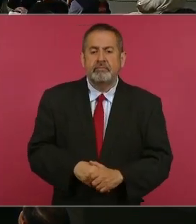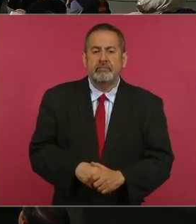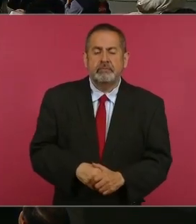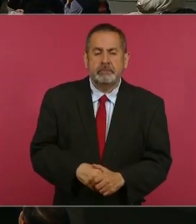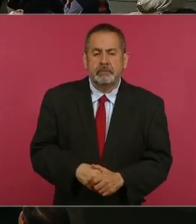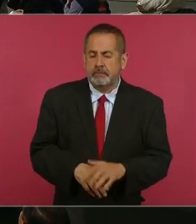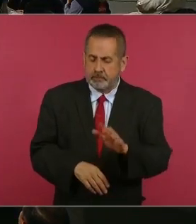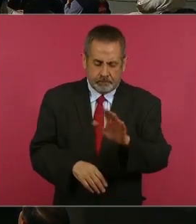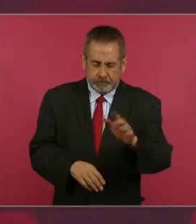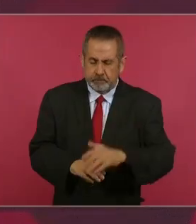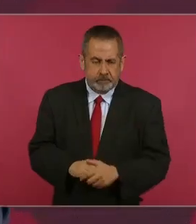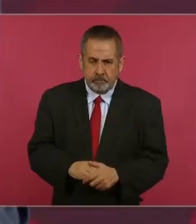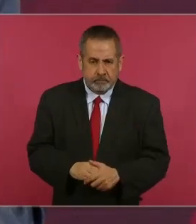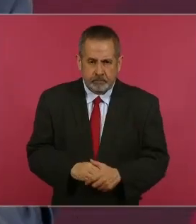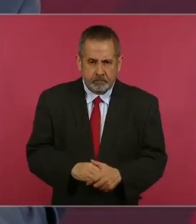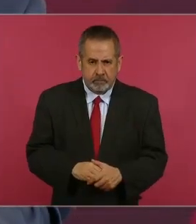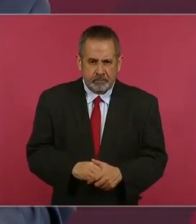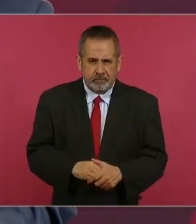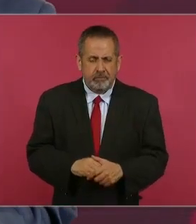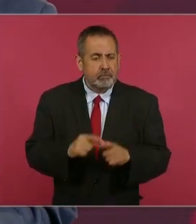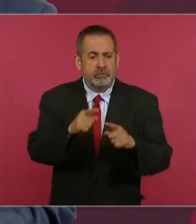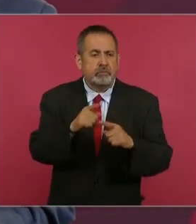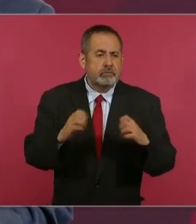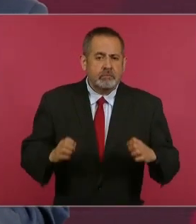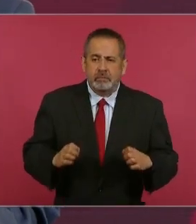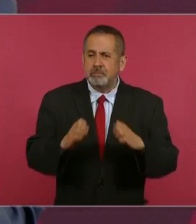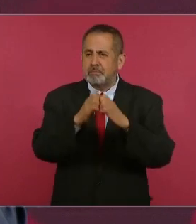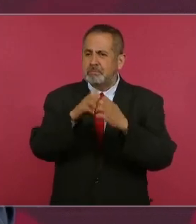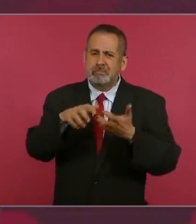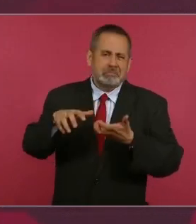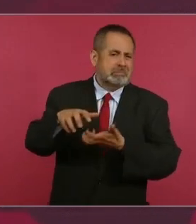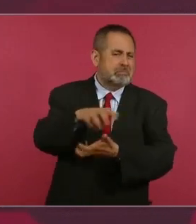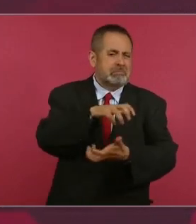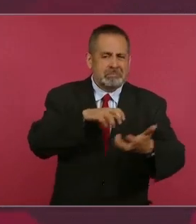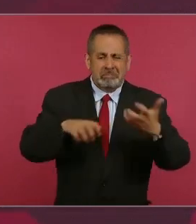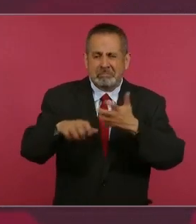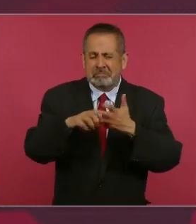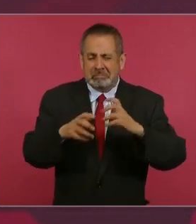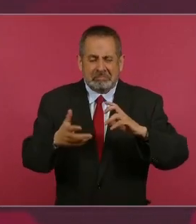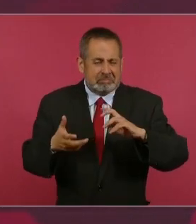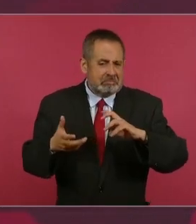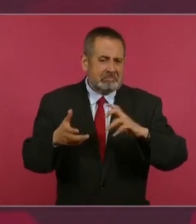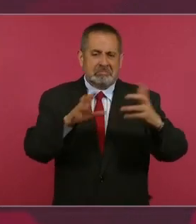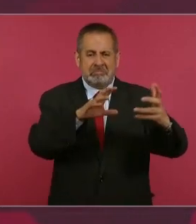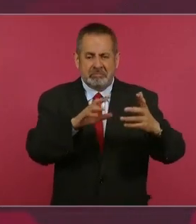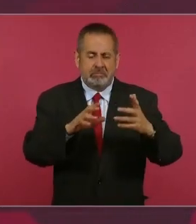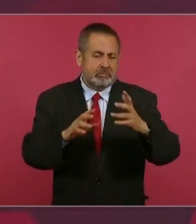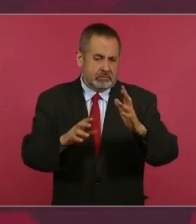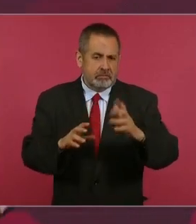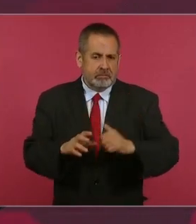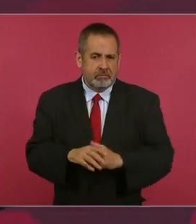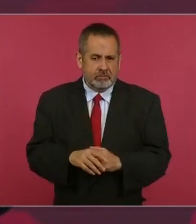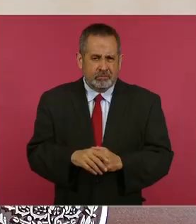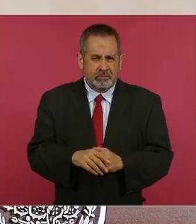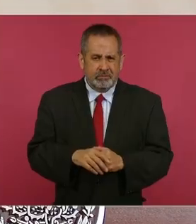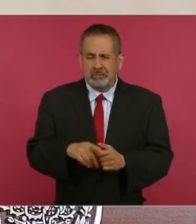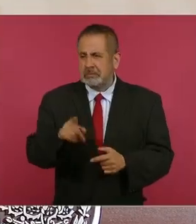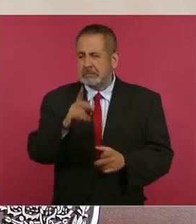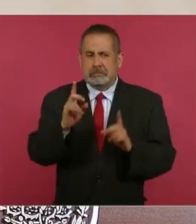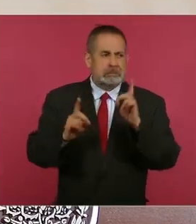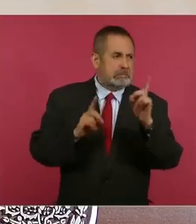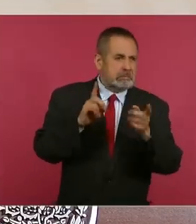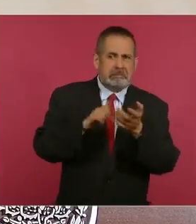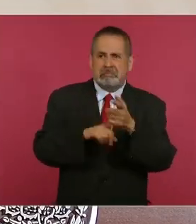de emergencia, de desorden, de caos, de mucha